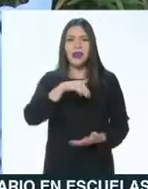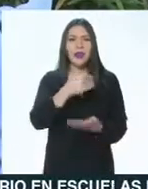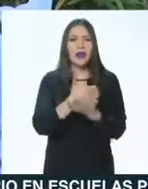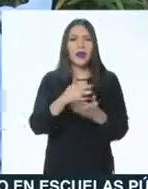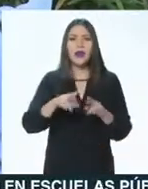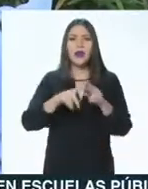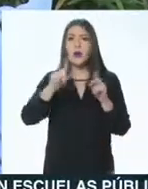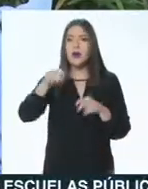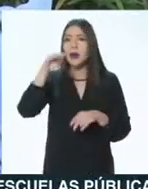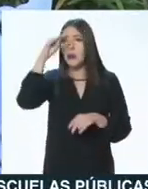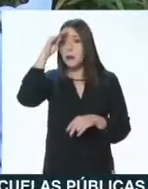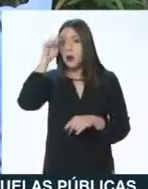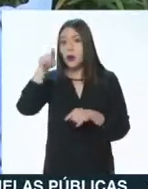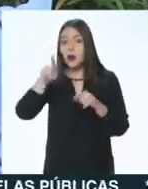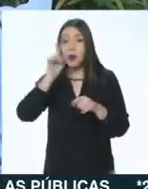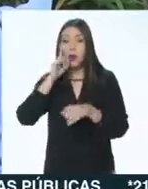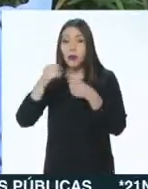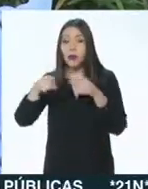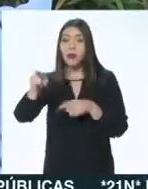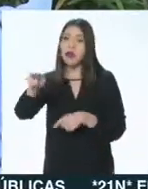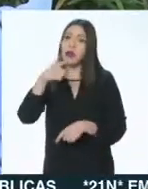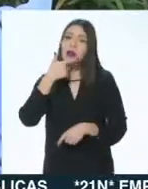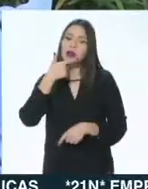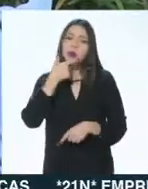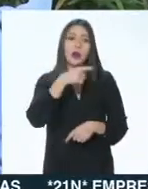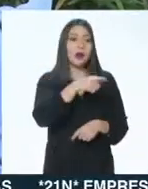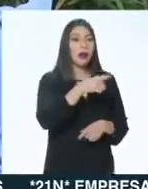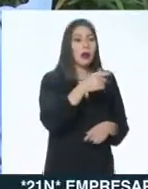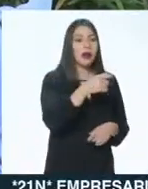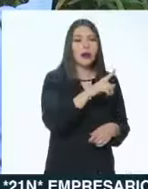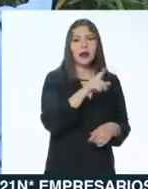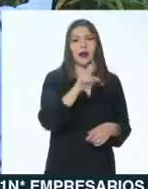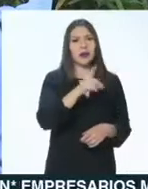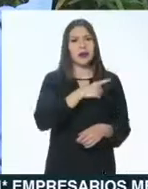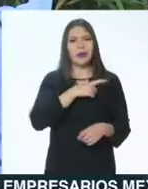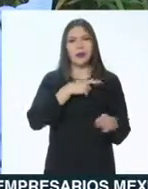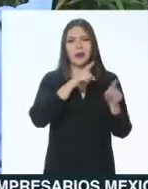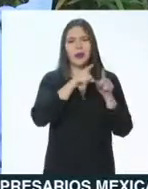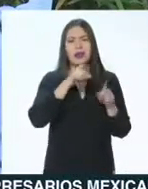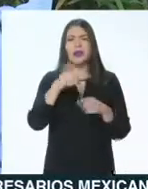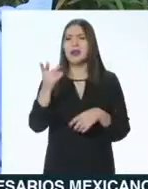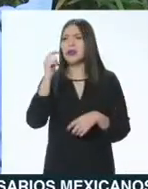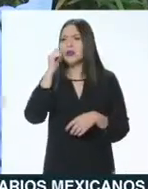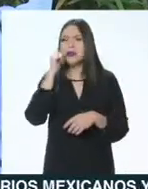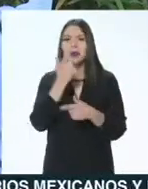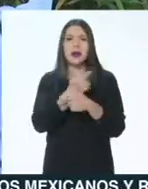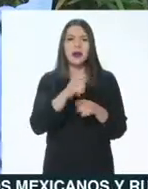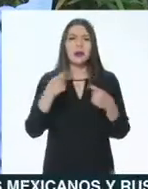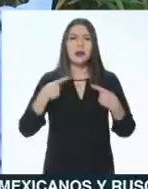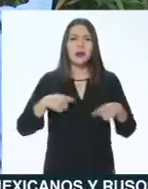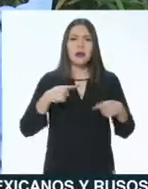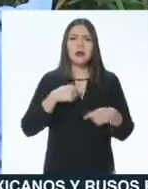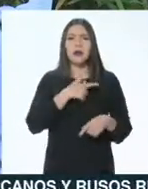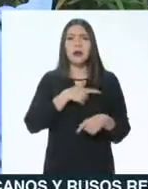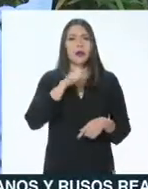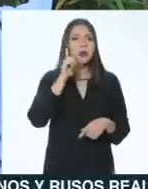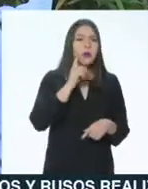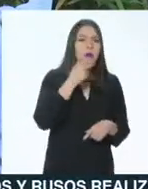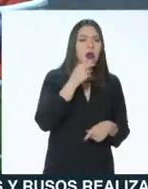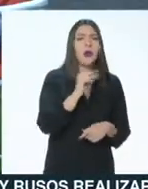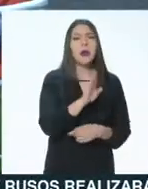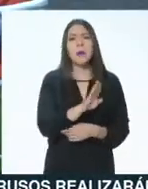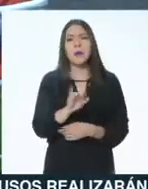El deporte se tiene que hacer, se llame heterosexual, bisexual, no importa, el chiste es hacer